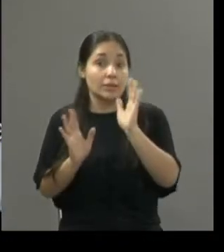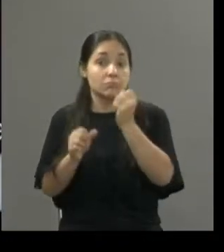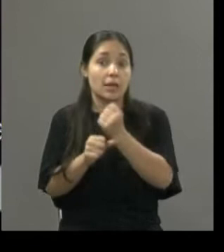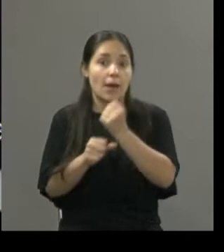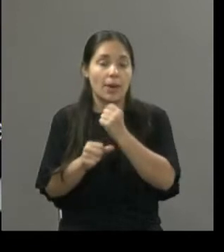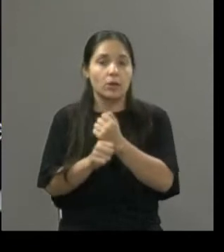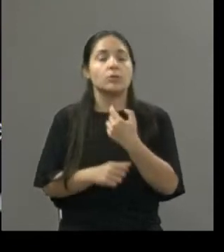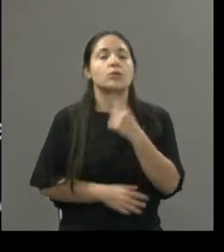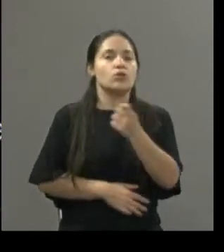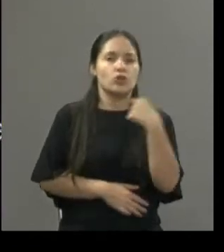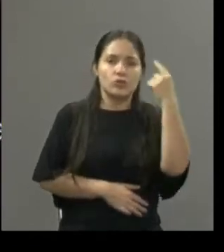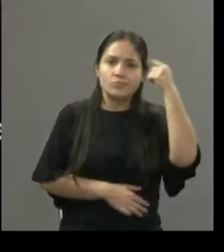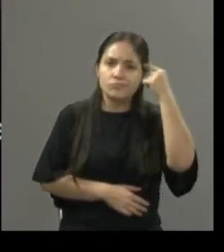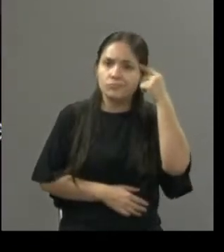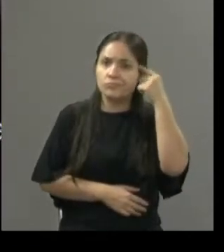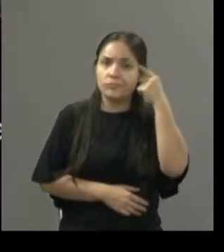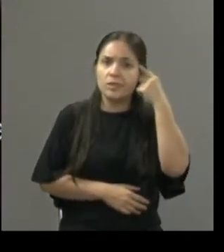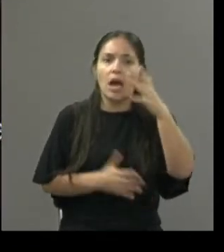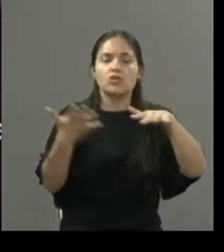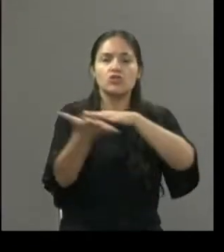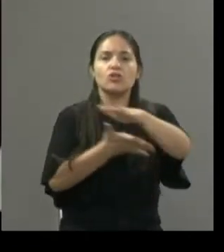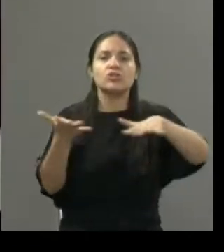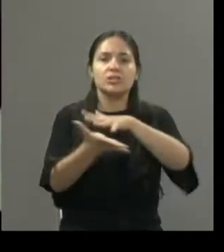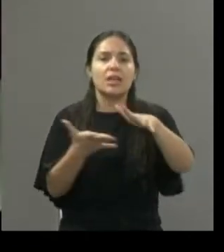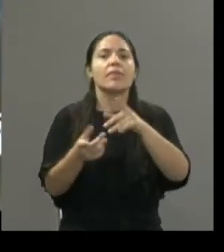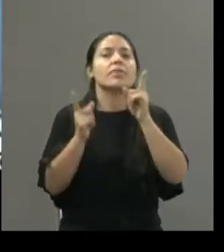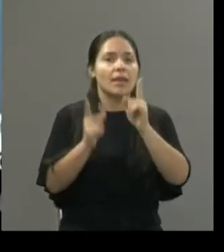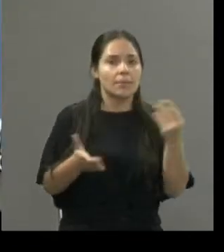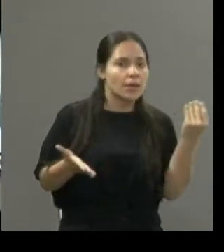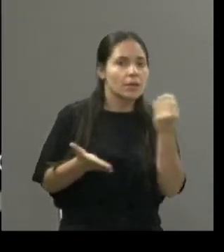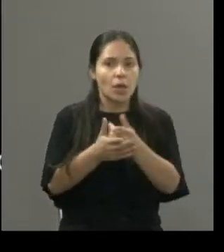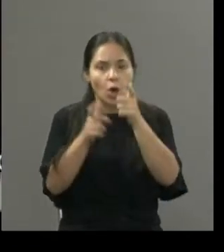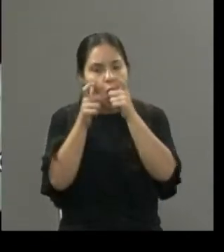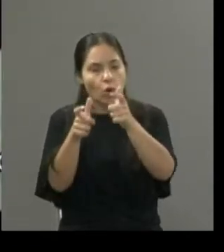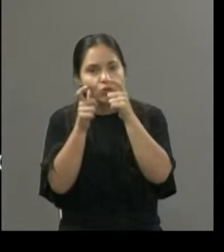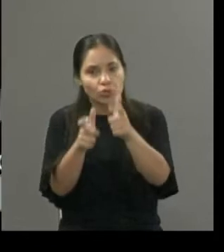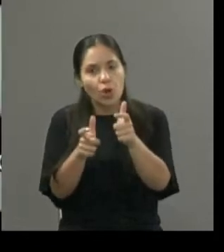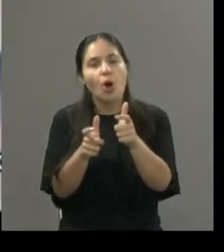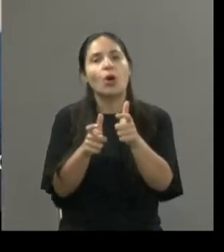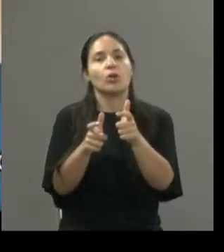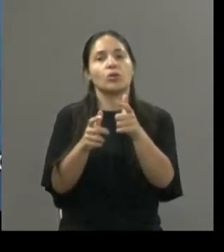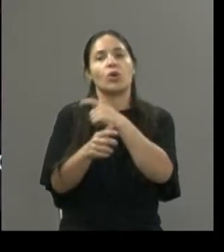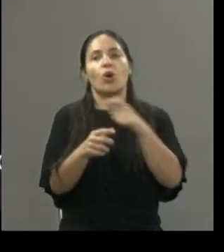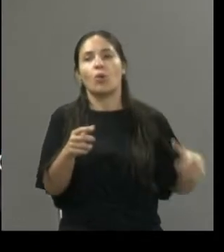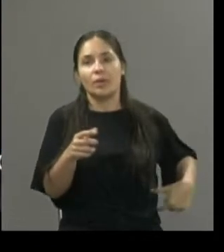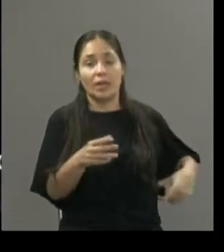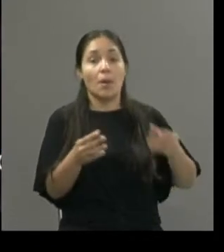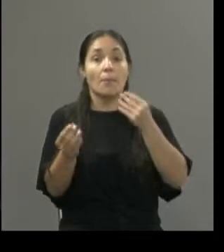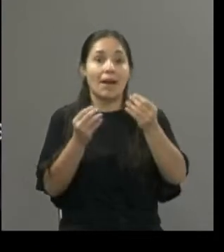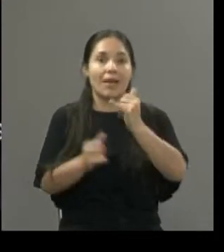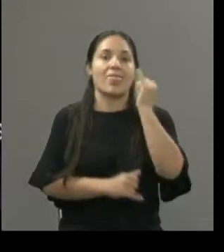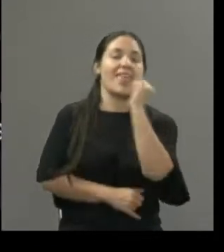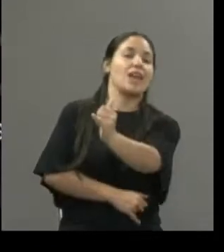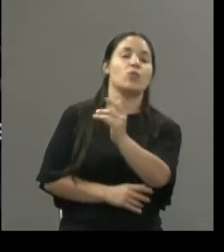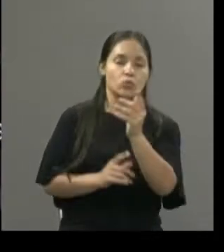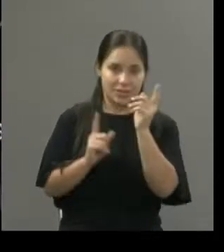creemos que hace falta que la sociedad civil esté ahí vigilante y tendiendo ese puente con el Estado, también para demandar, ¿no? También